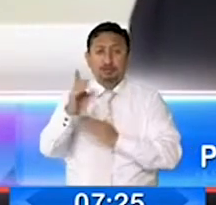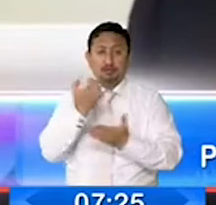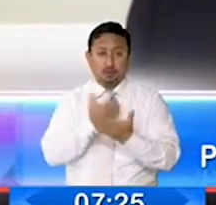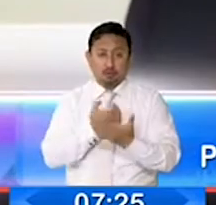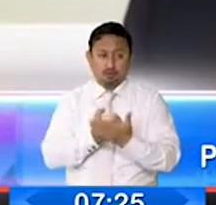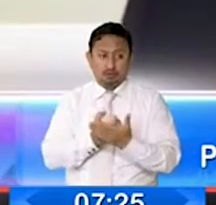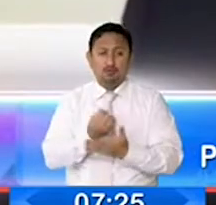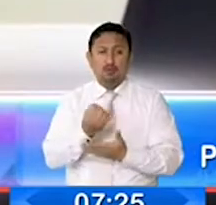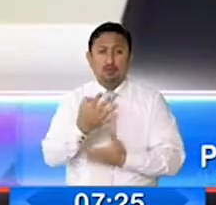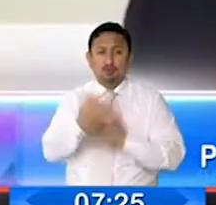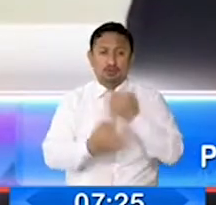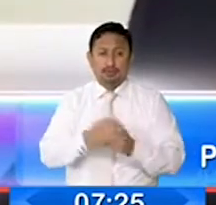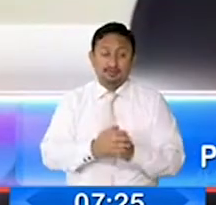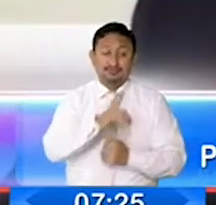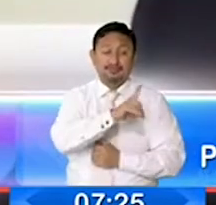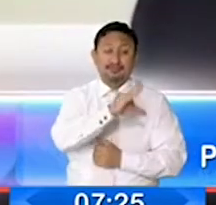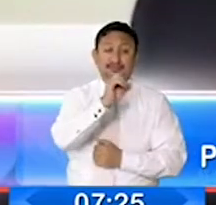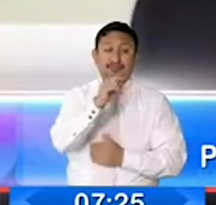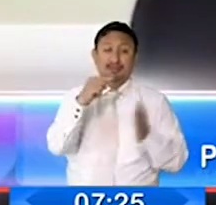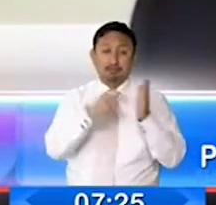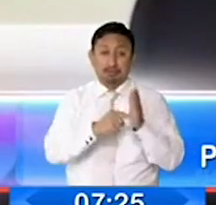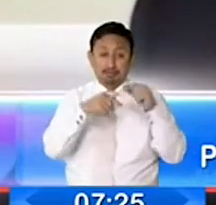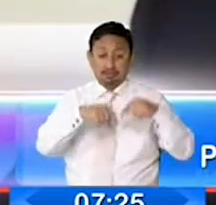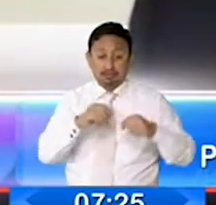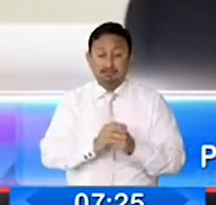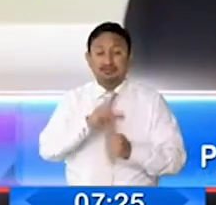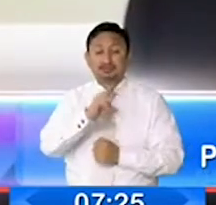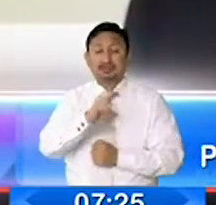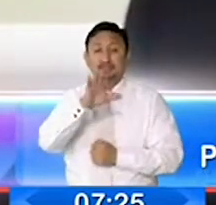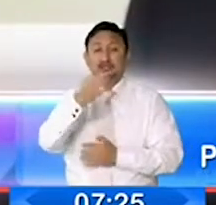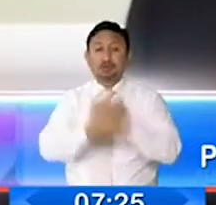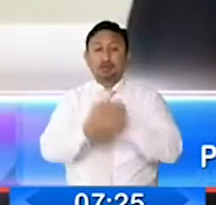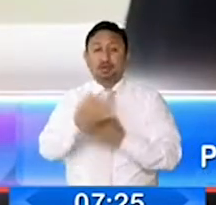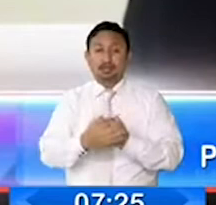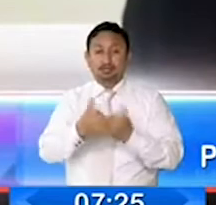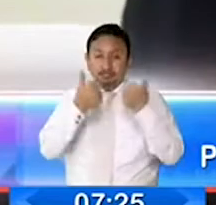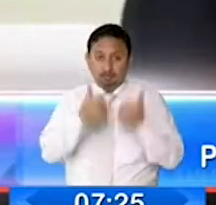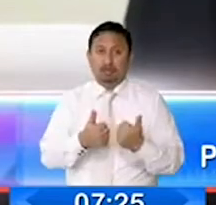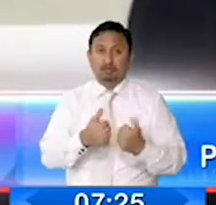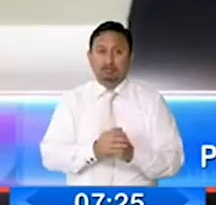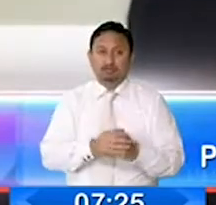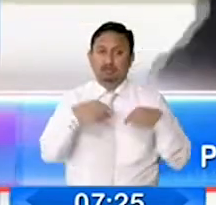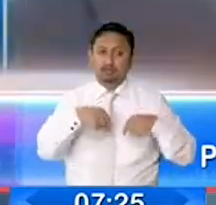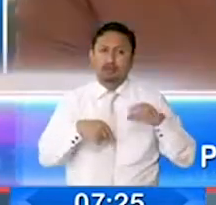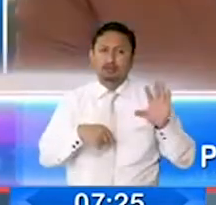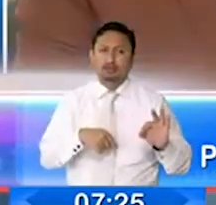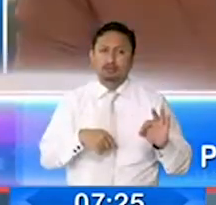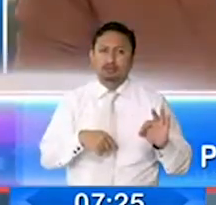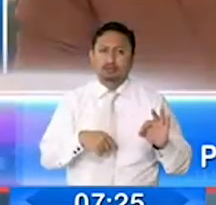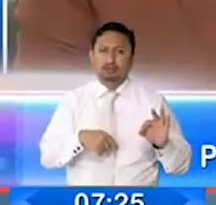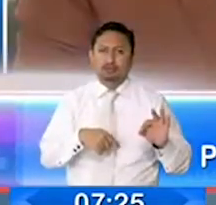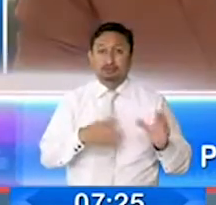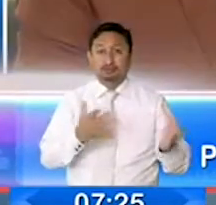Económico? Por cada 100.000 habitantes, 65 jueces. ¿Esto en qué? Ahí tenemos